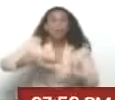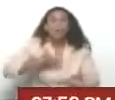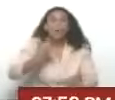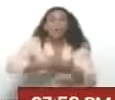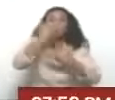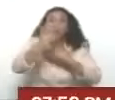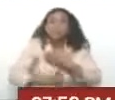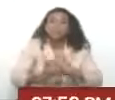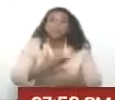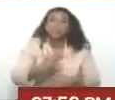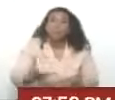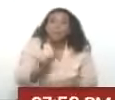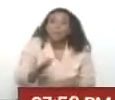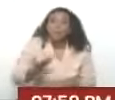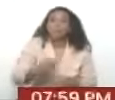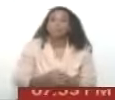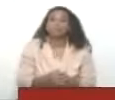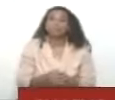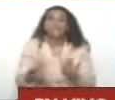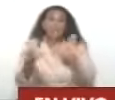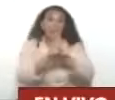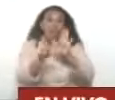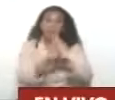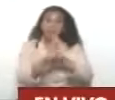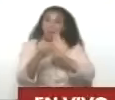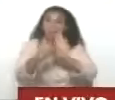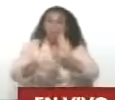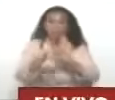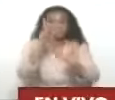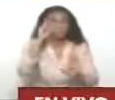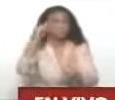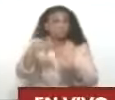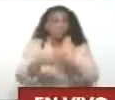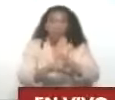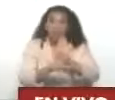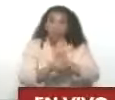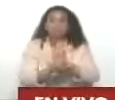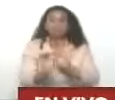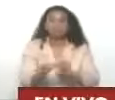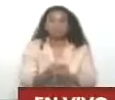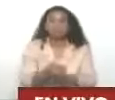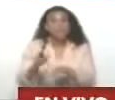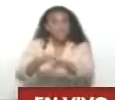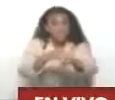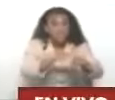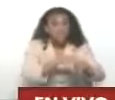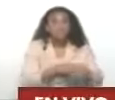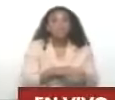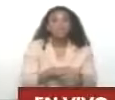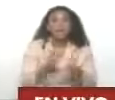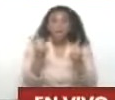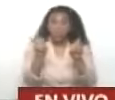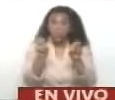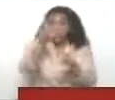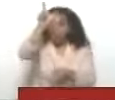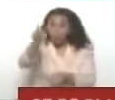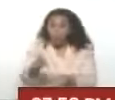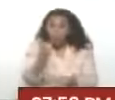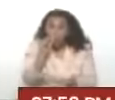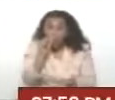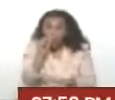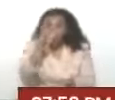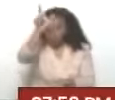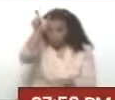la ley orgánica, presidente? Bueno, y la ley orgánica apunta hacia allá. Y por eso le he dicho al nuevo